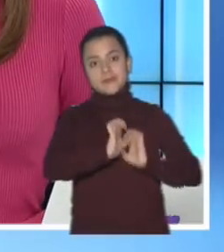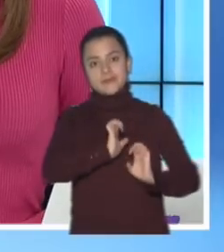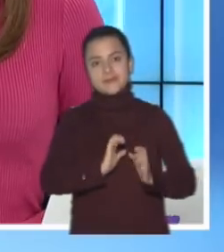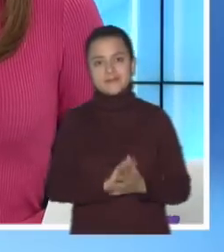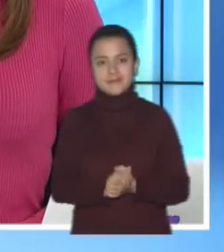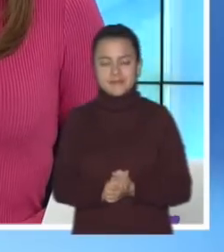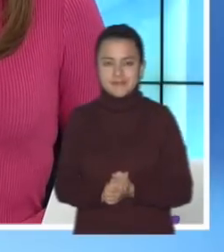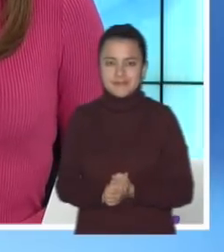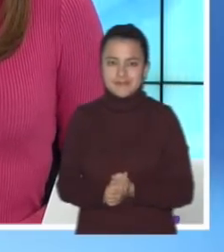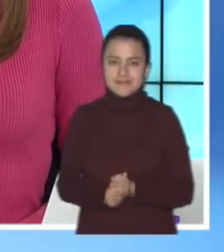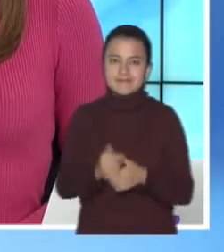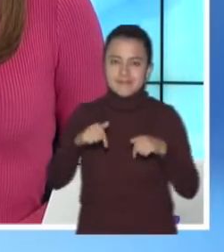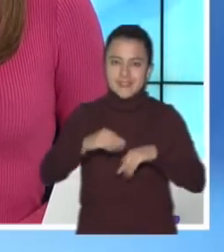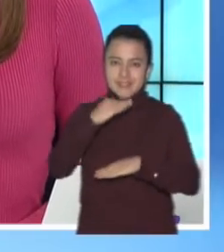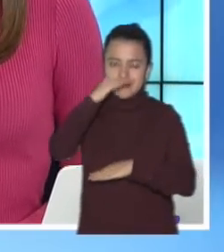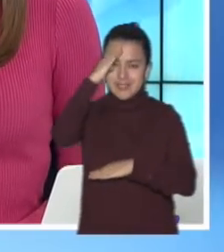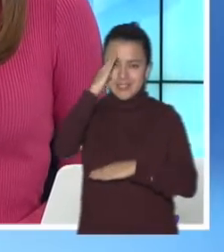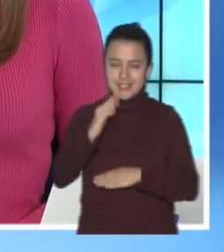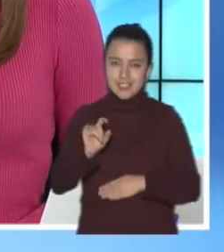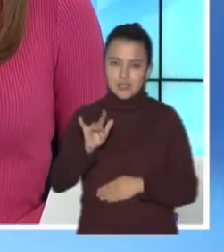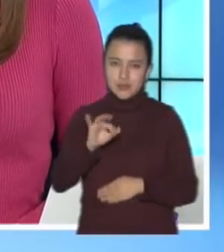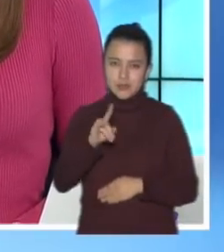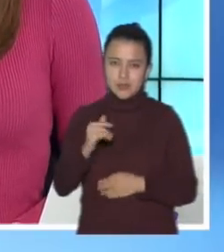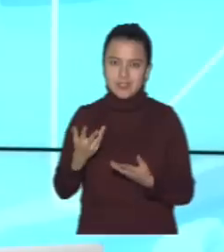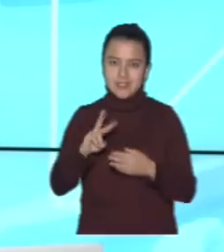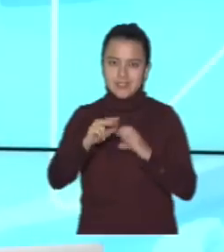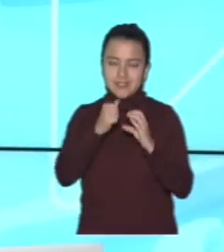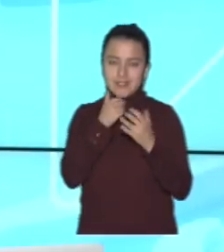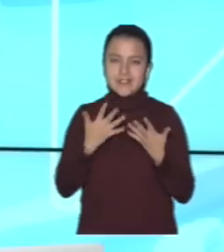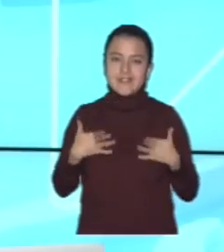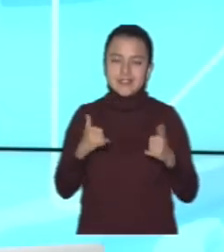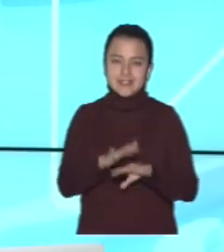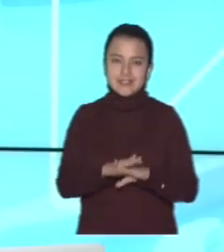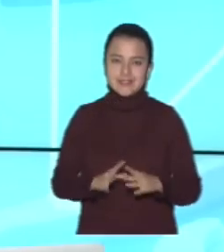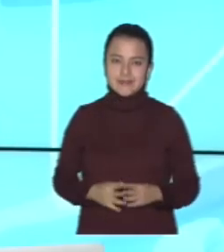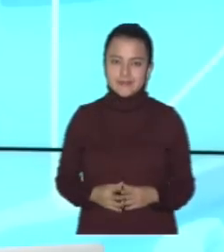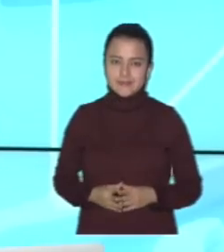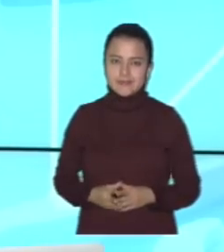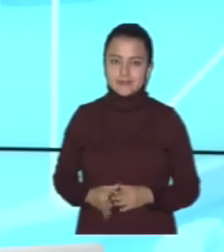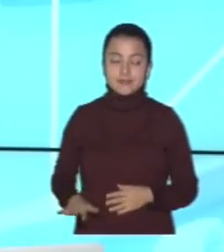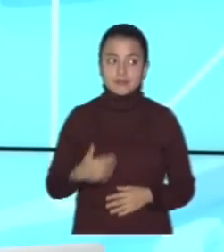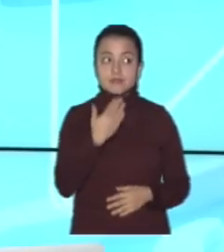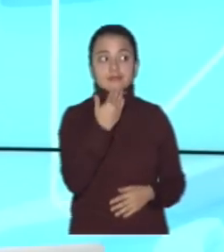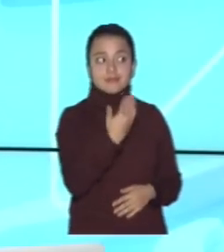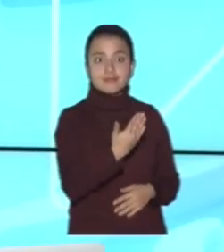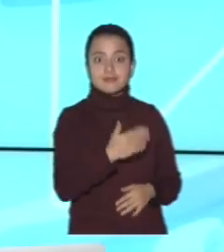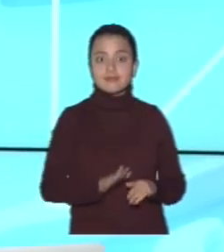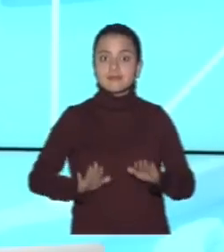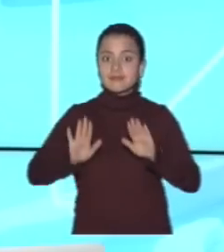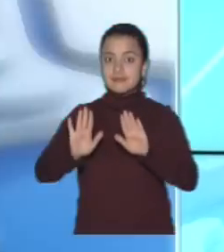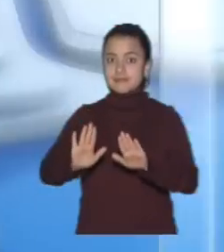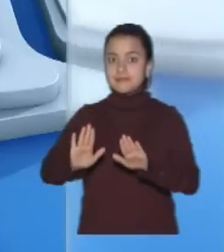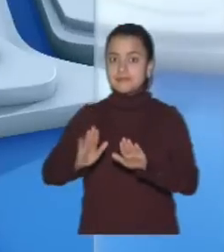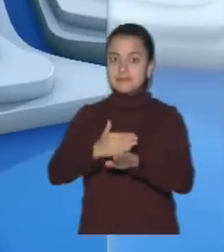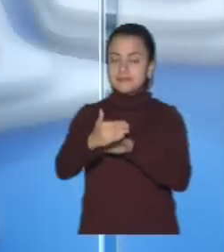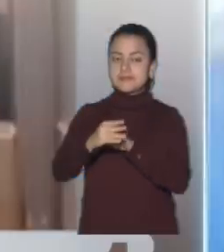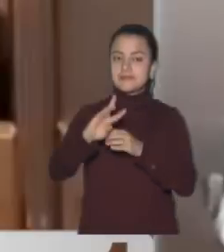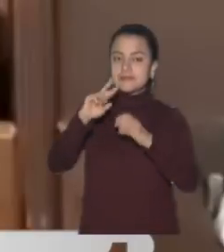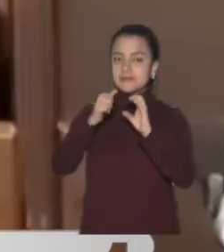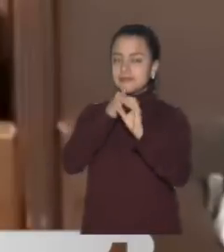Chaparro, Noticentro 1 CMI. Feliz tarde. Yusi, muchas gracias. Hacemos una breve pausa en Noticentro 1 CMI y al regresar